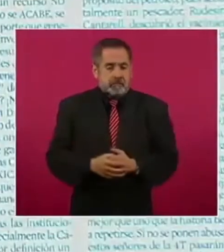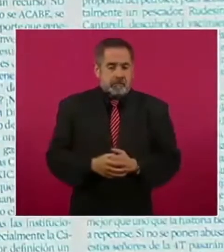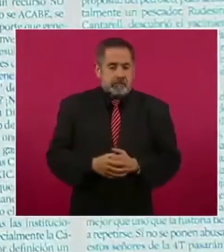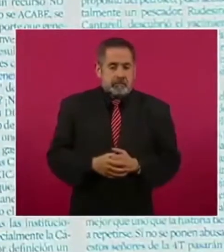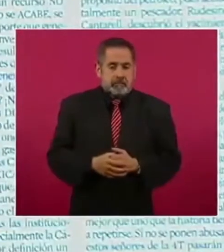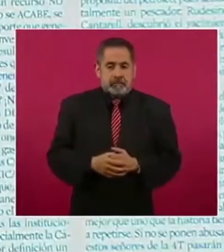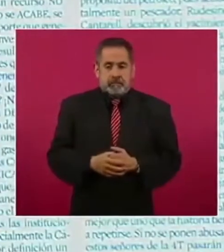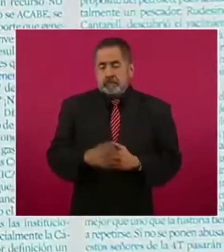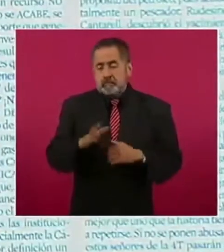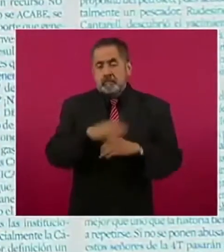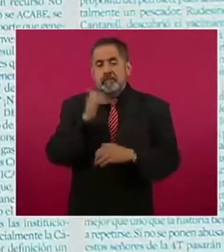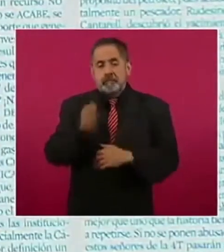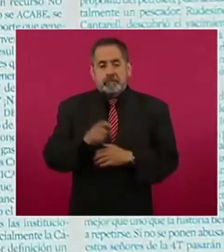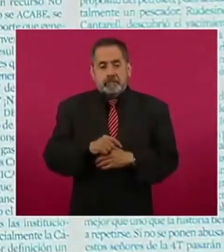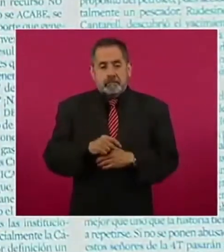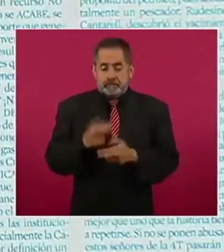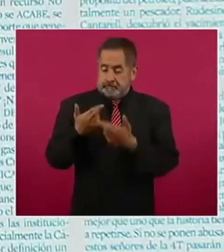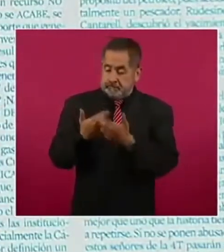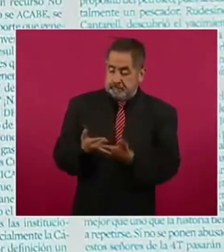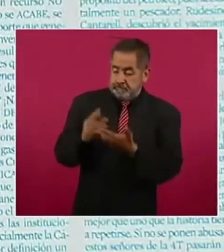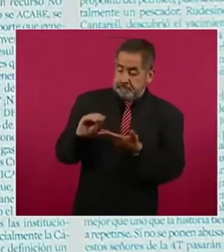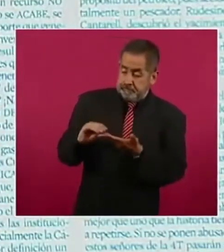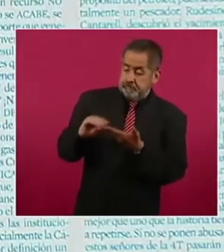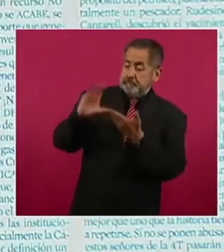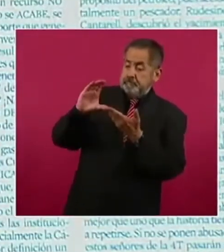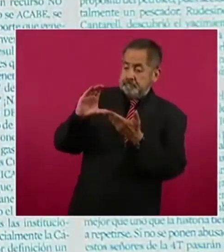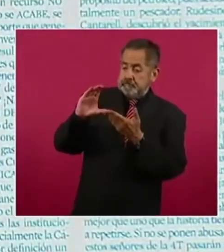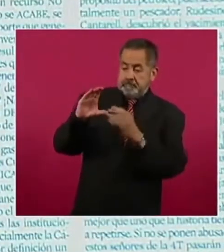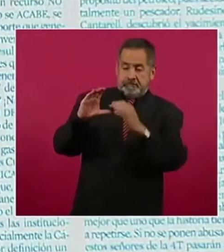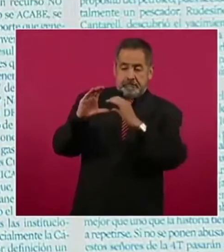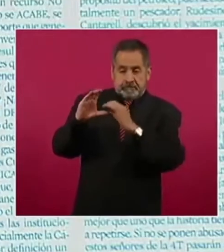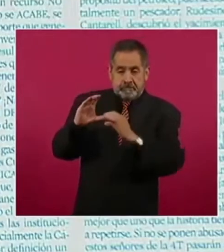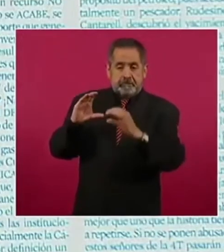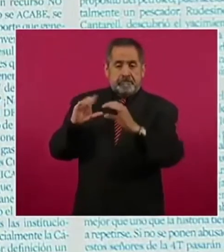una parte del excedente